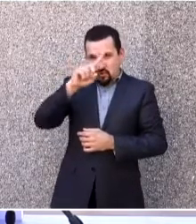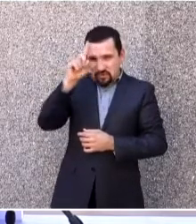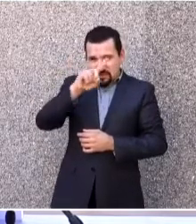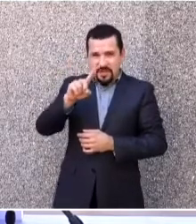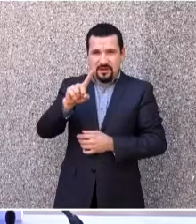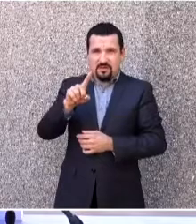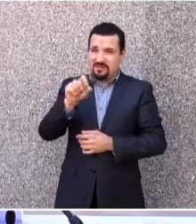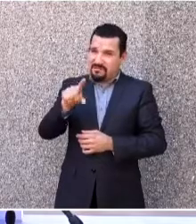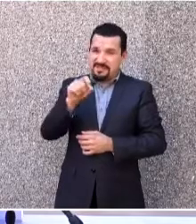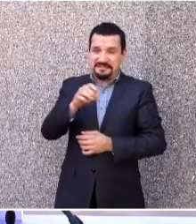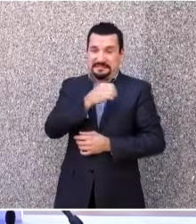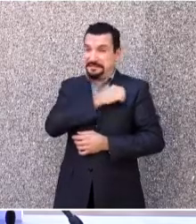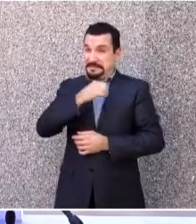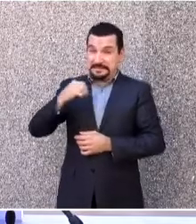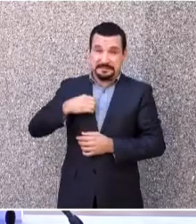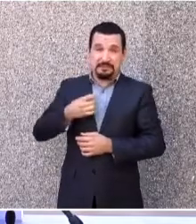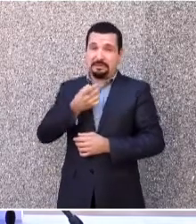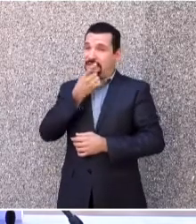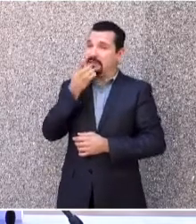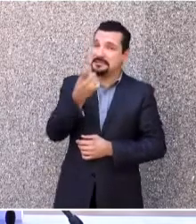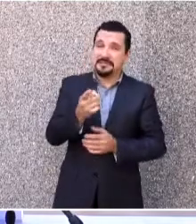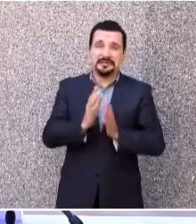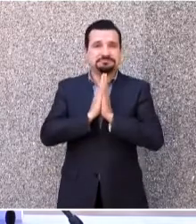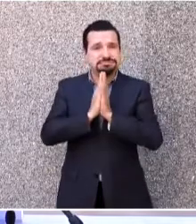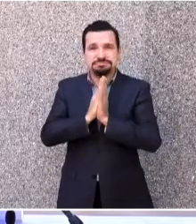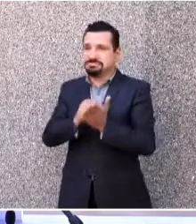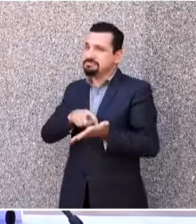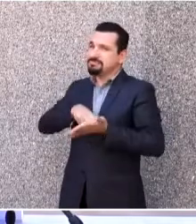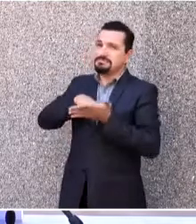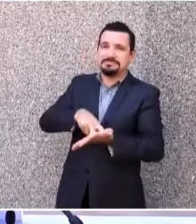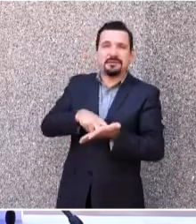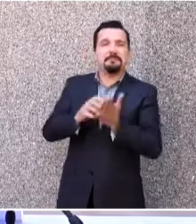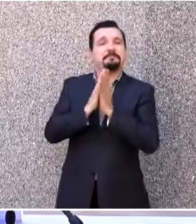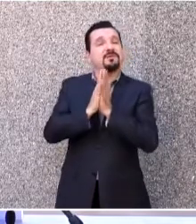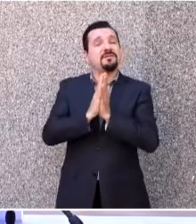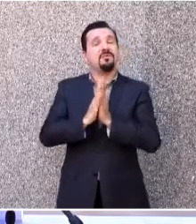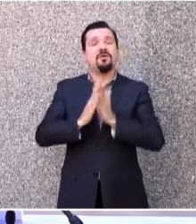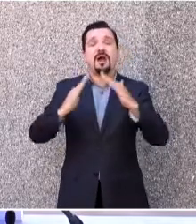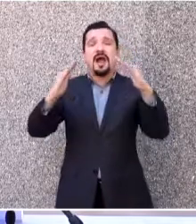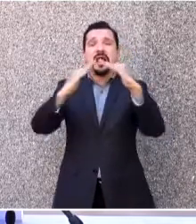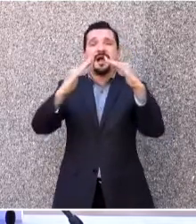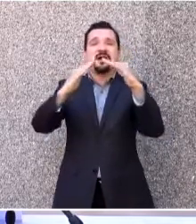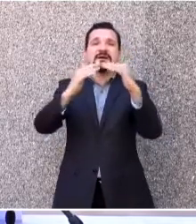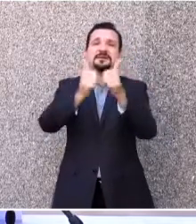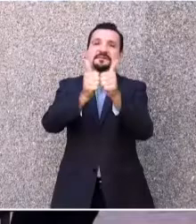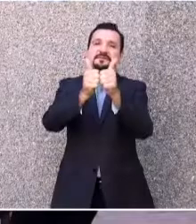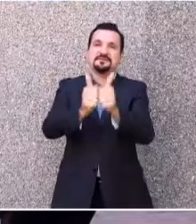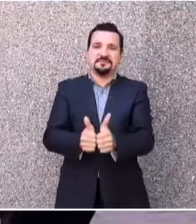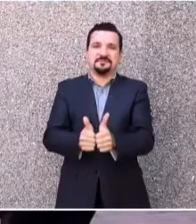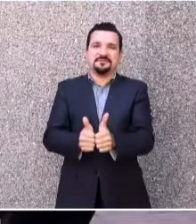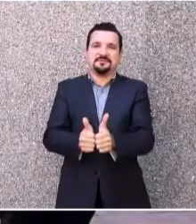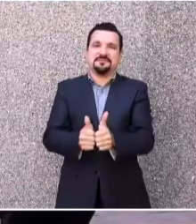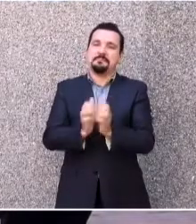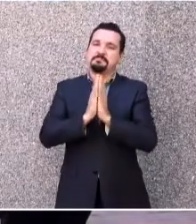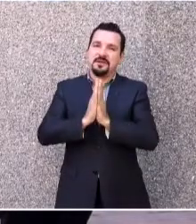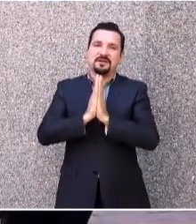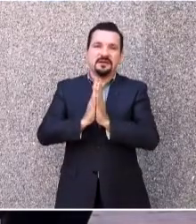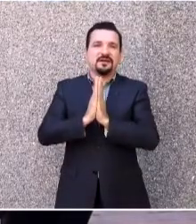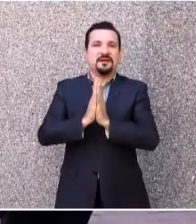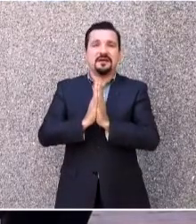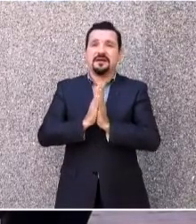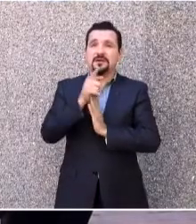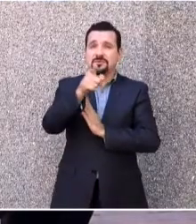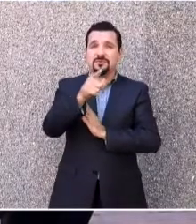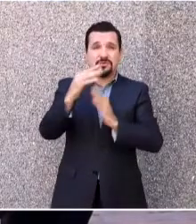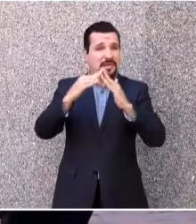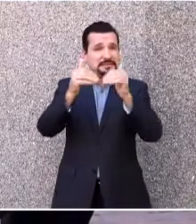recomendar, obligar, decir, rogar que se queden en su casa y que es la